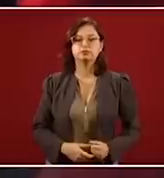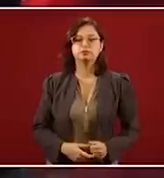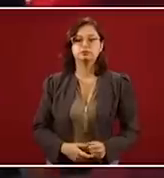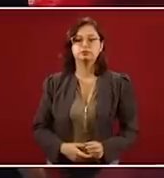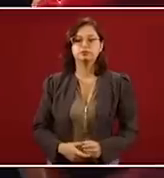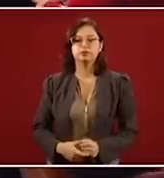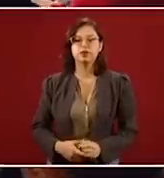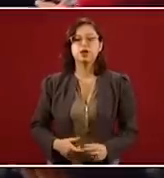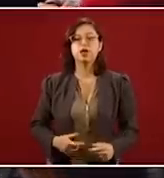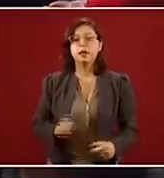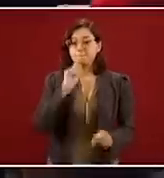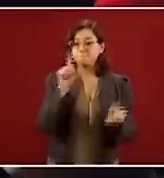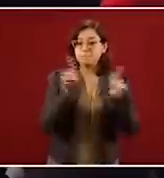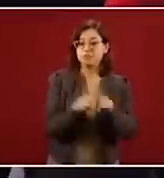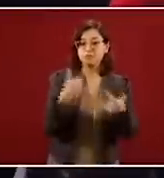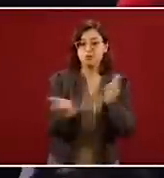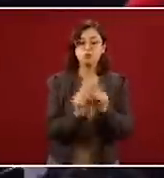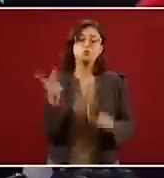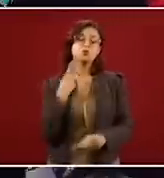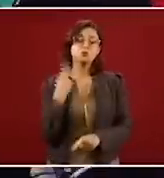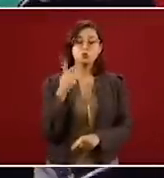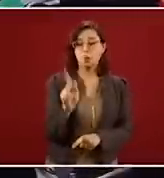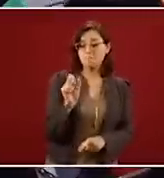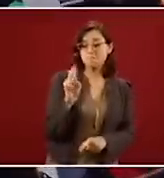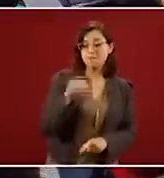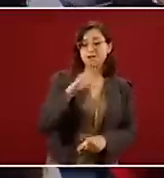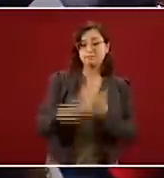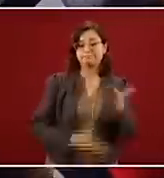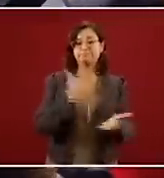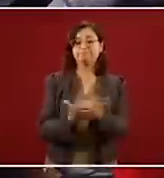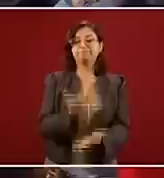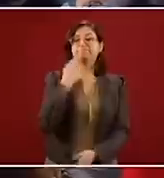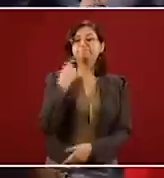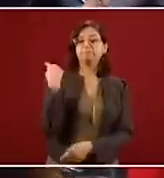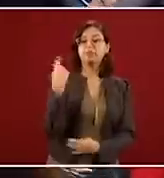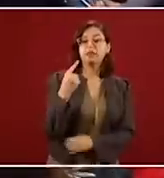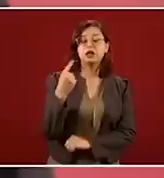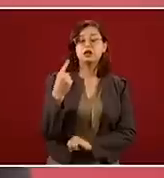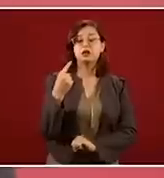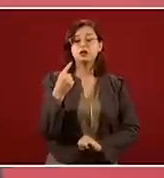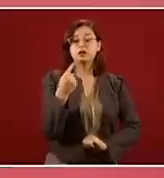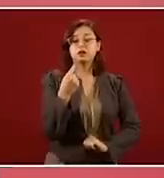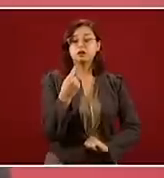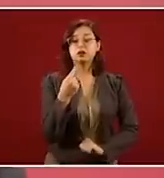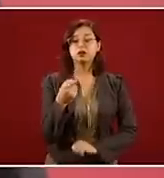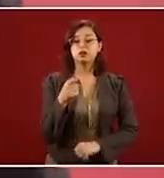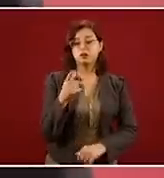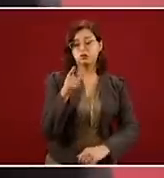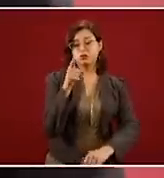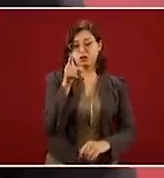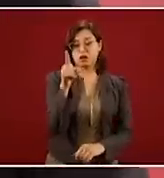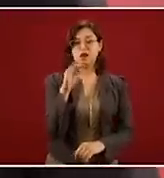el PAN en ese entonces presentó una denuncia en la